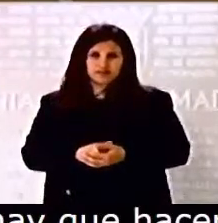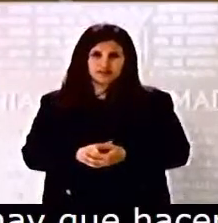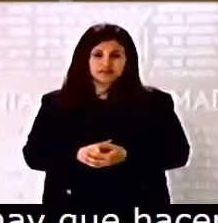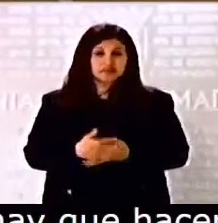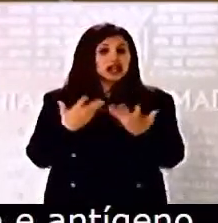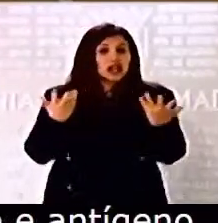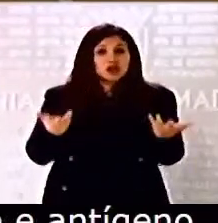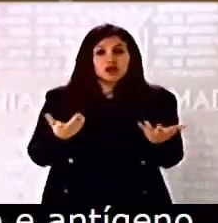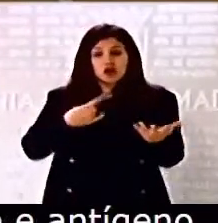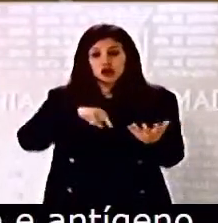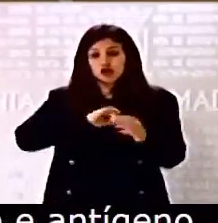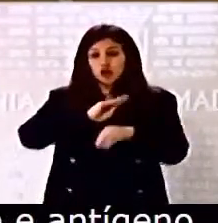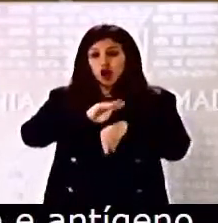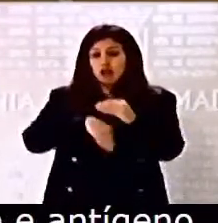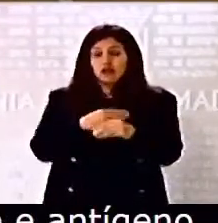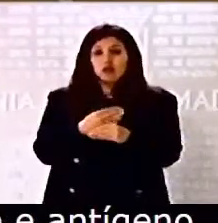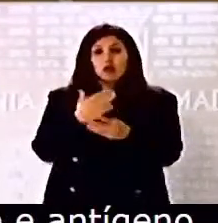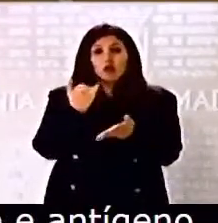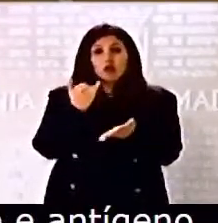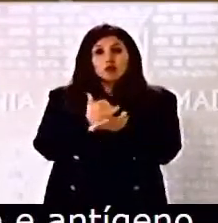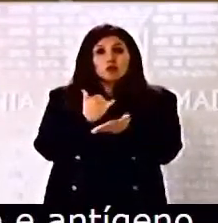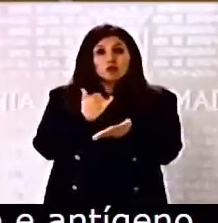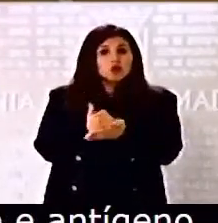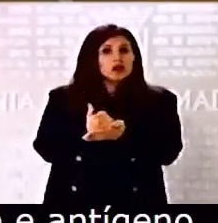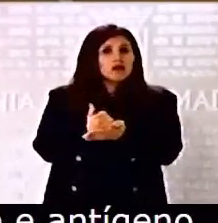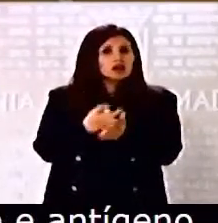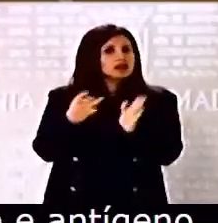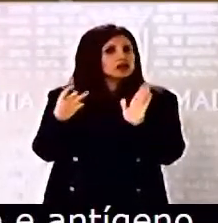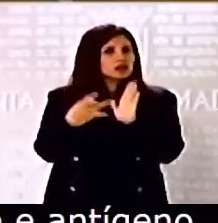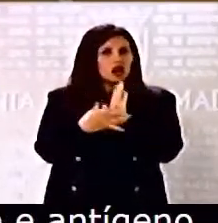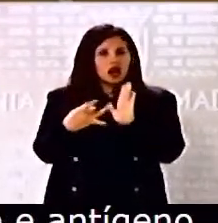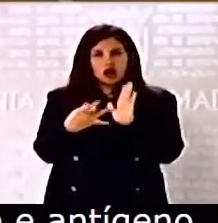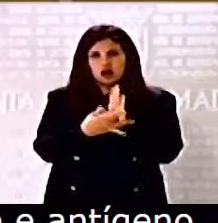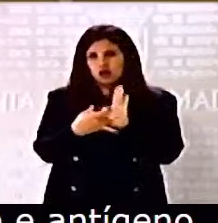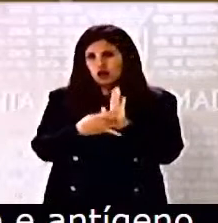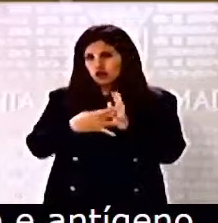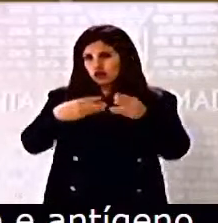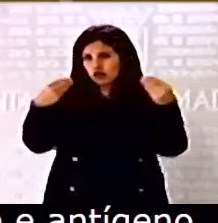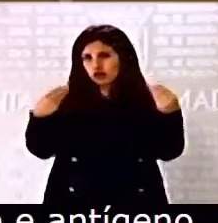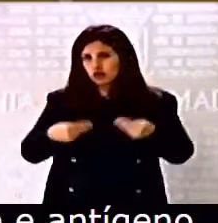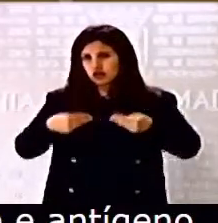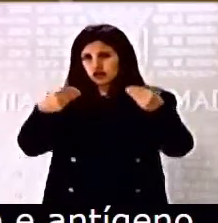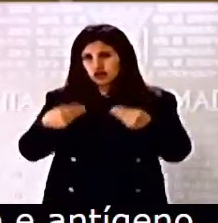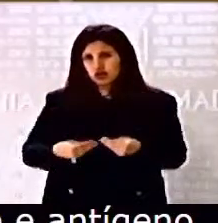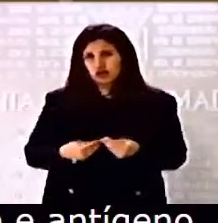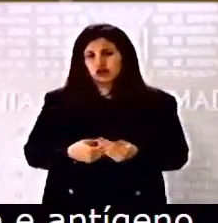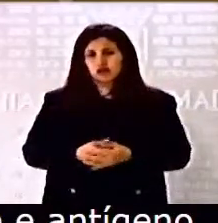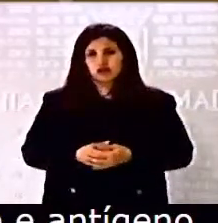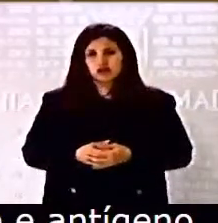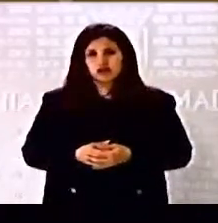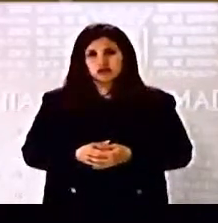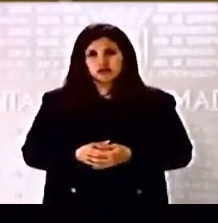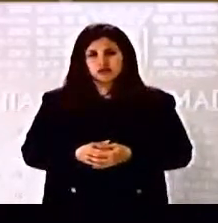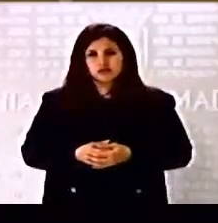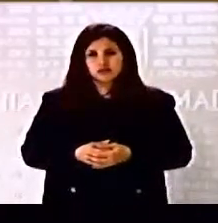Por lo tanto, se está utilizando máxima calidad a la hora de la realización de los cribados.